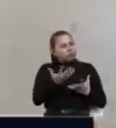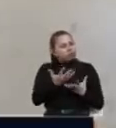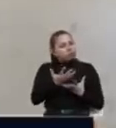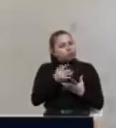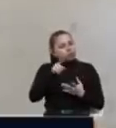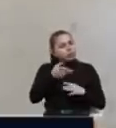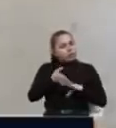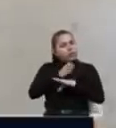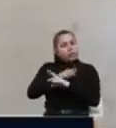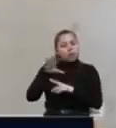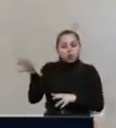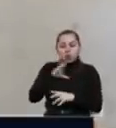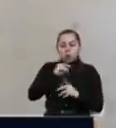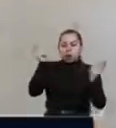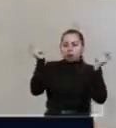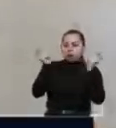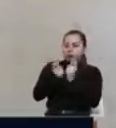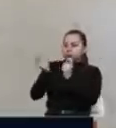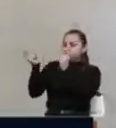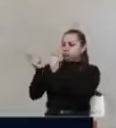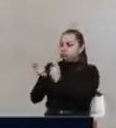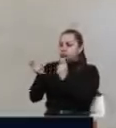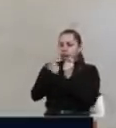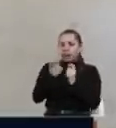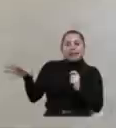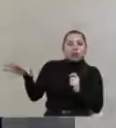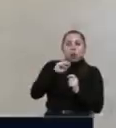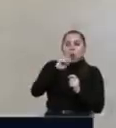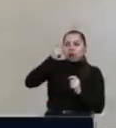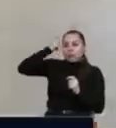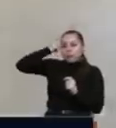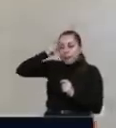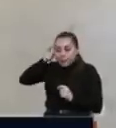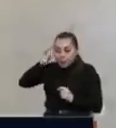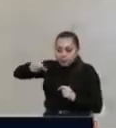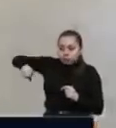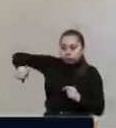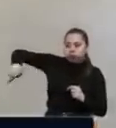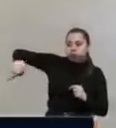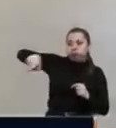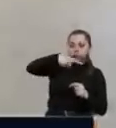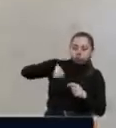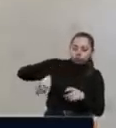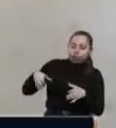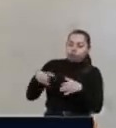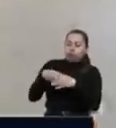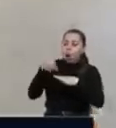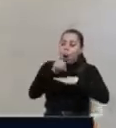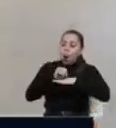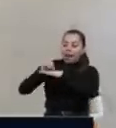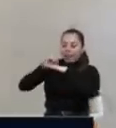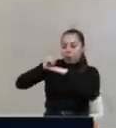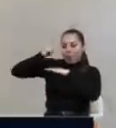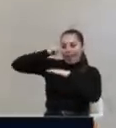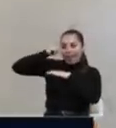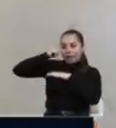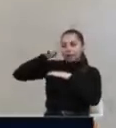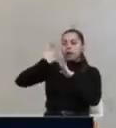de todas las inteligencias de nuestros organismos,